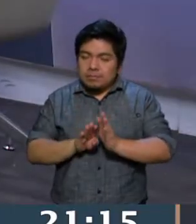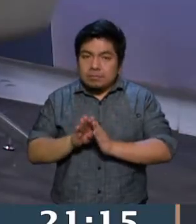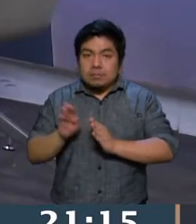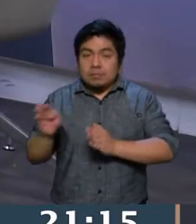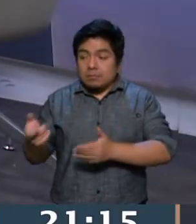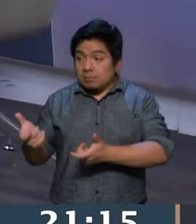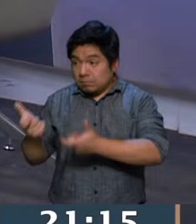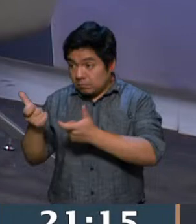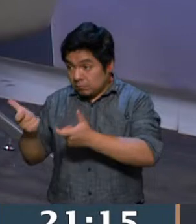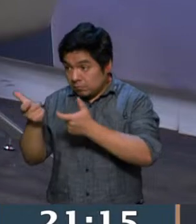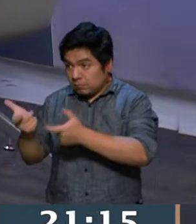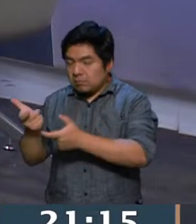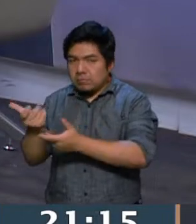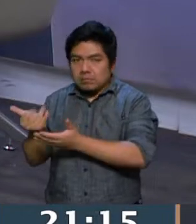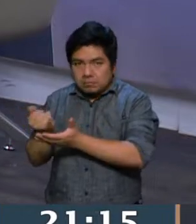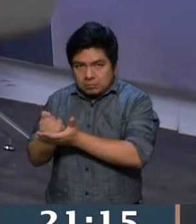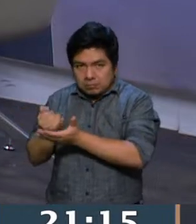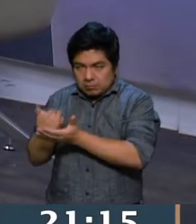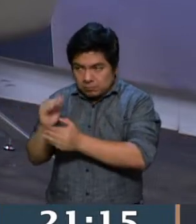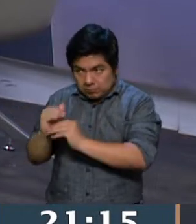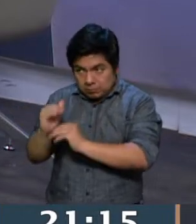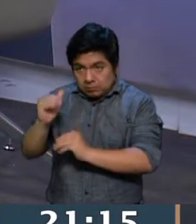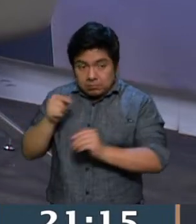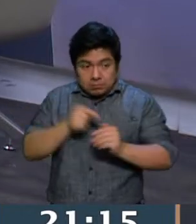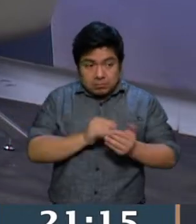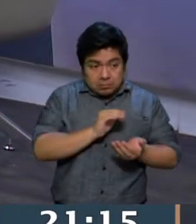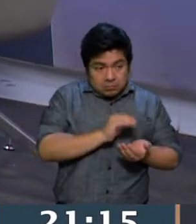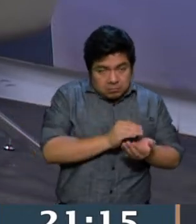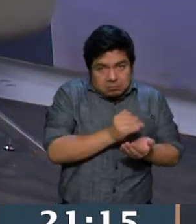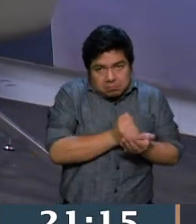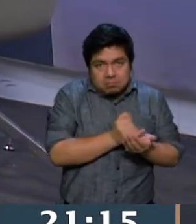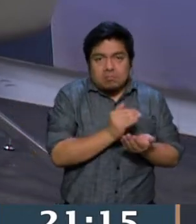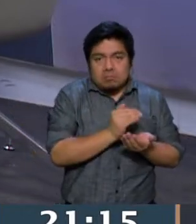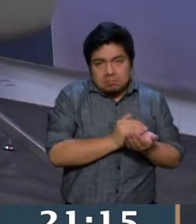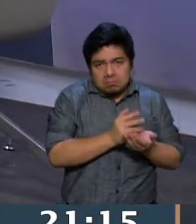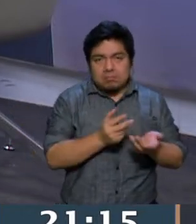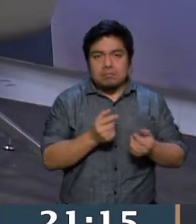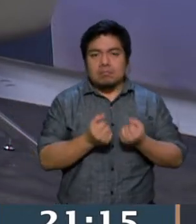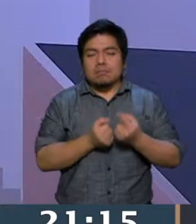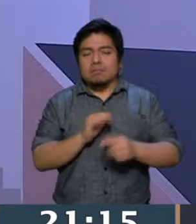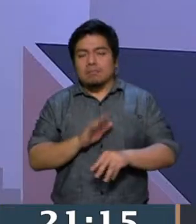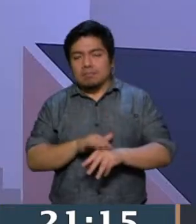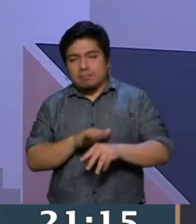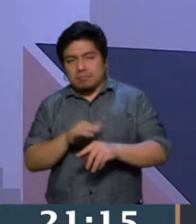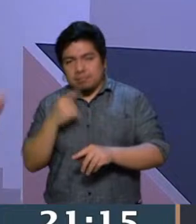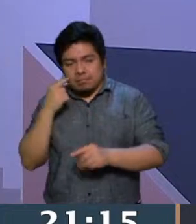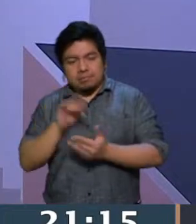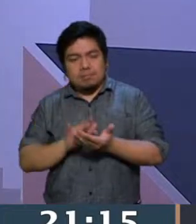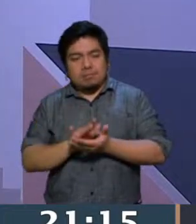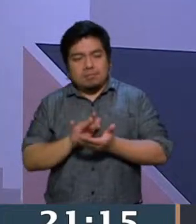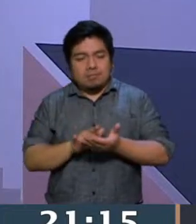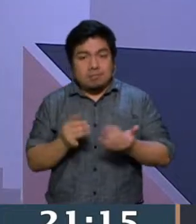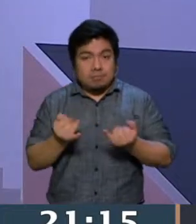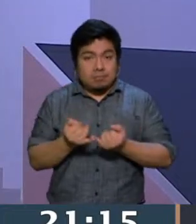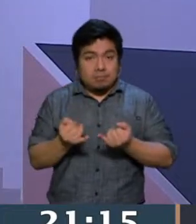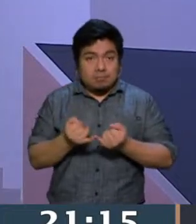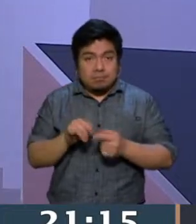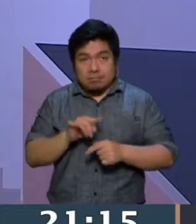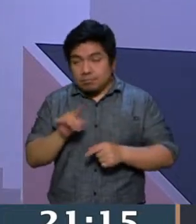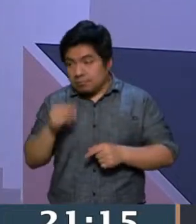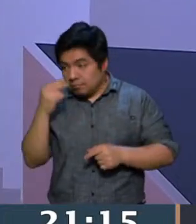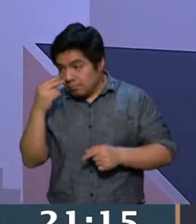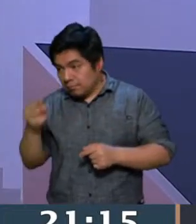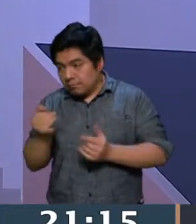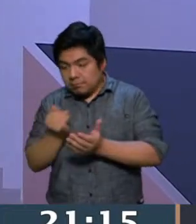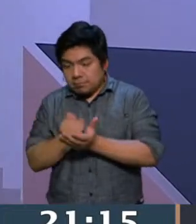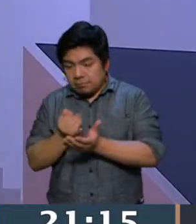tiene y entonces todos percibamos que hay un sistema más justo y tengamos también más incentivos como para contribuir, ¿no? Y además que veamos después que esos